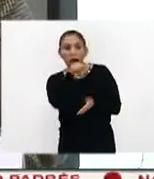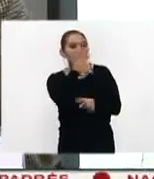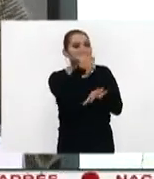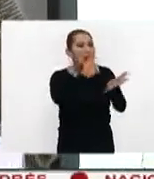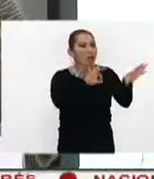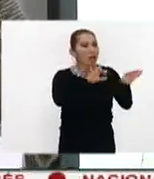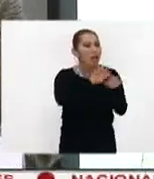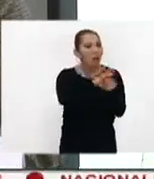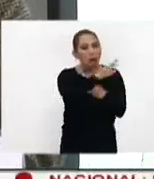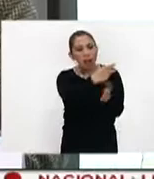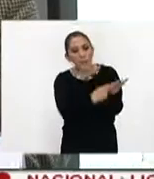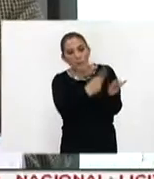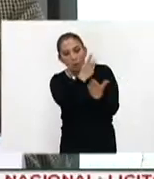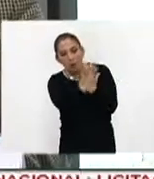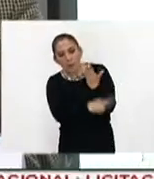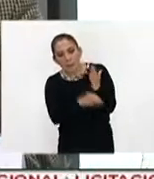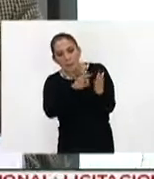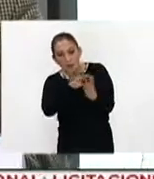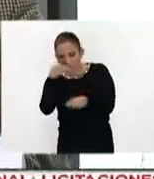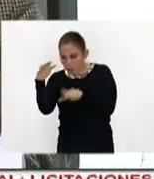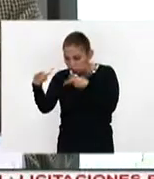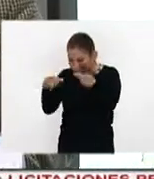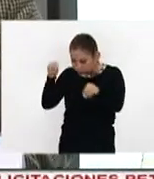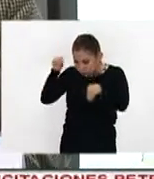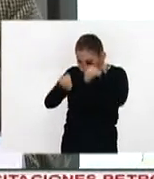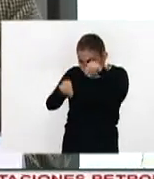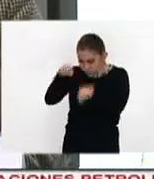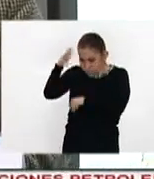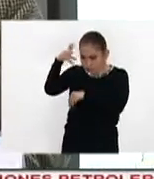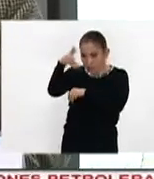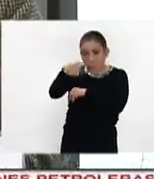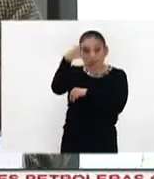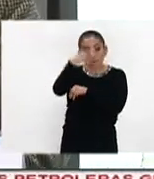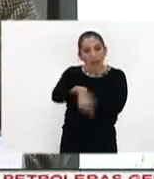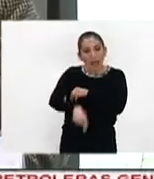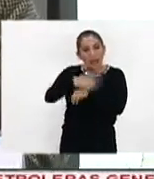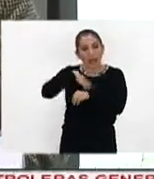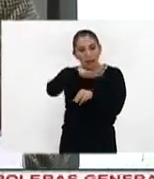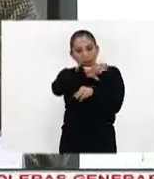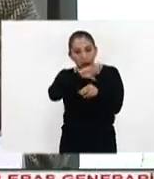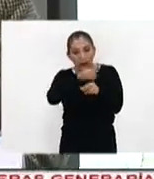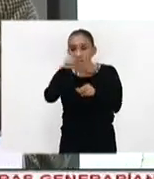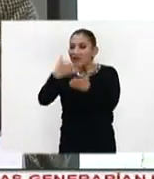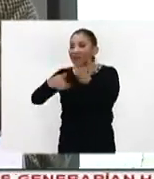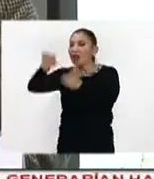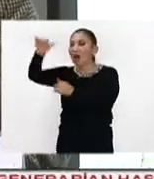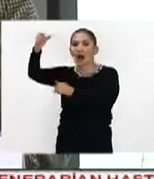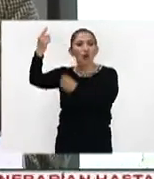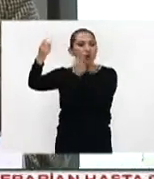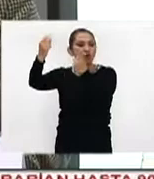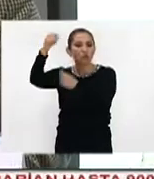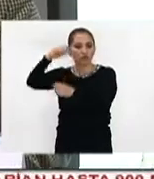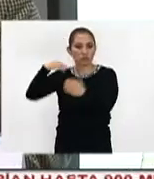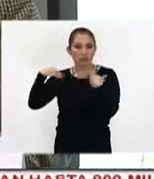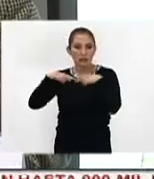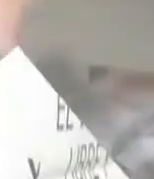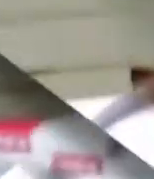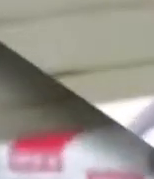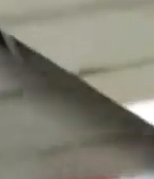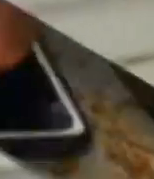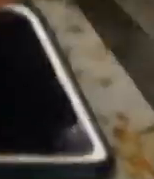tipo de planeación podemos pensar a futuro para cubrir las vacantes de los profesores que se necesitan.